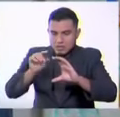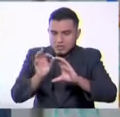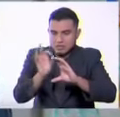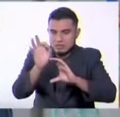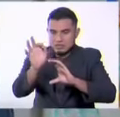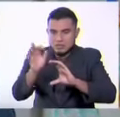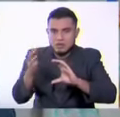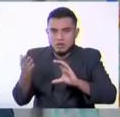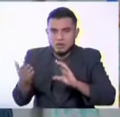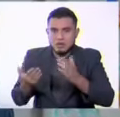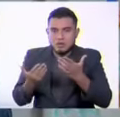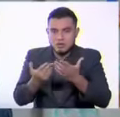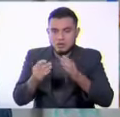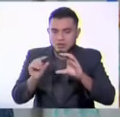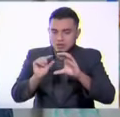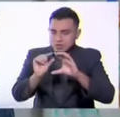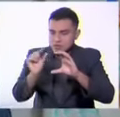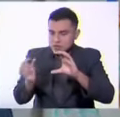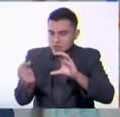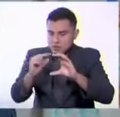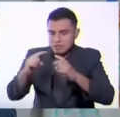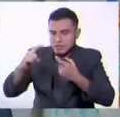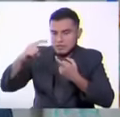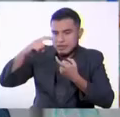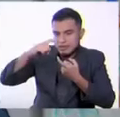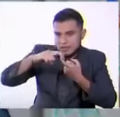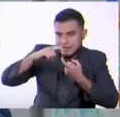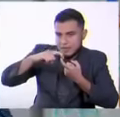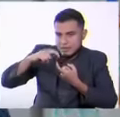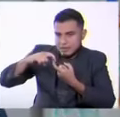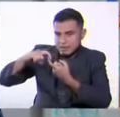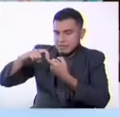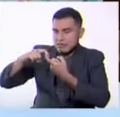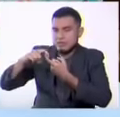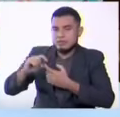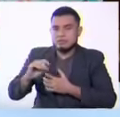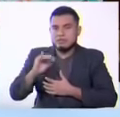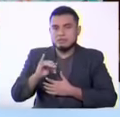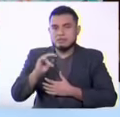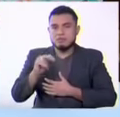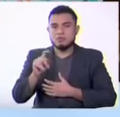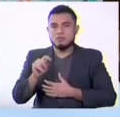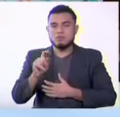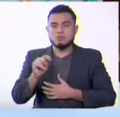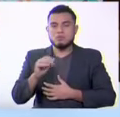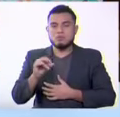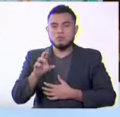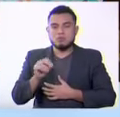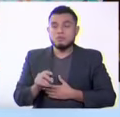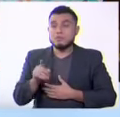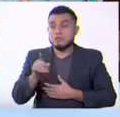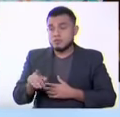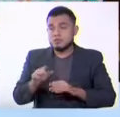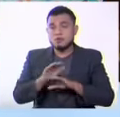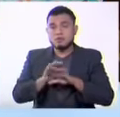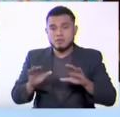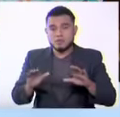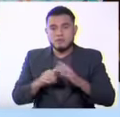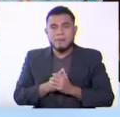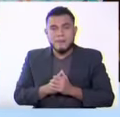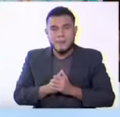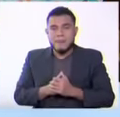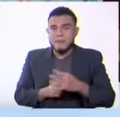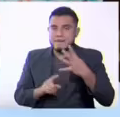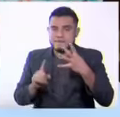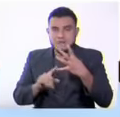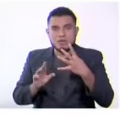ayuda de los microtúbulos adheridos a cada cinetocoro. Esto al final lleva a la